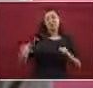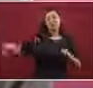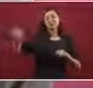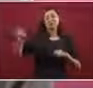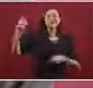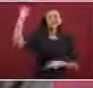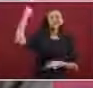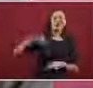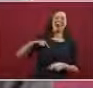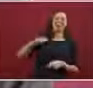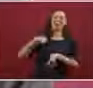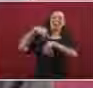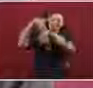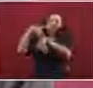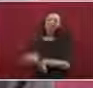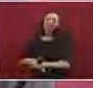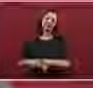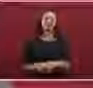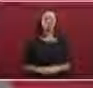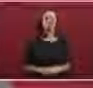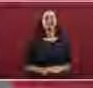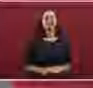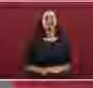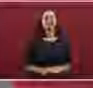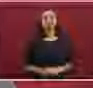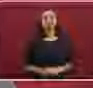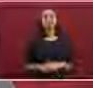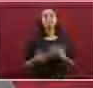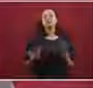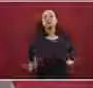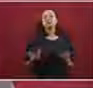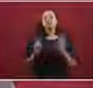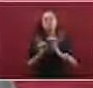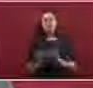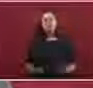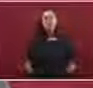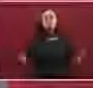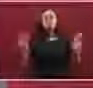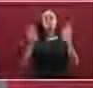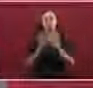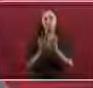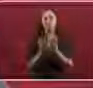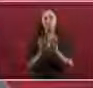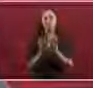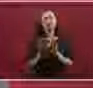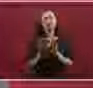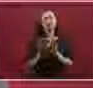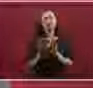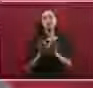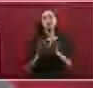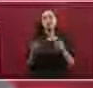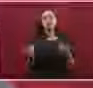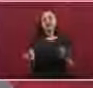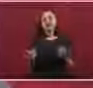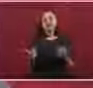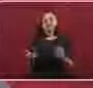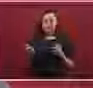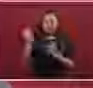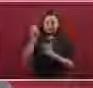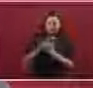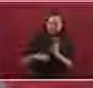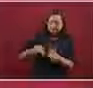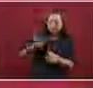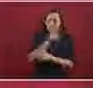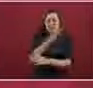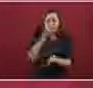eso es. Entonces sí es importante el que se ajusten las